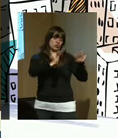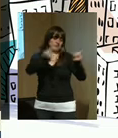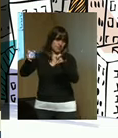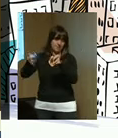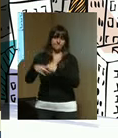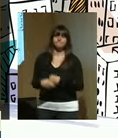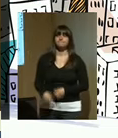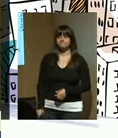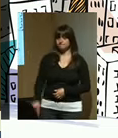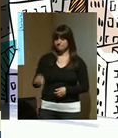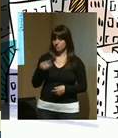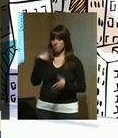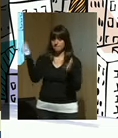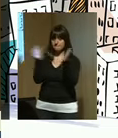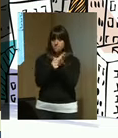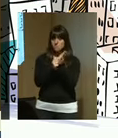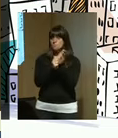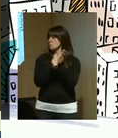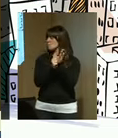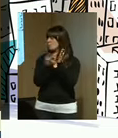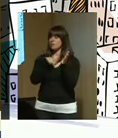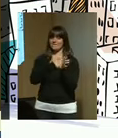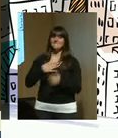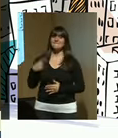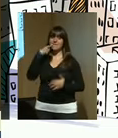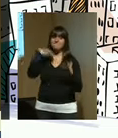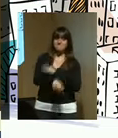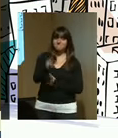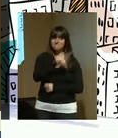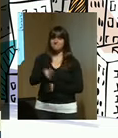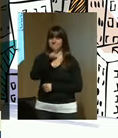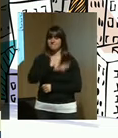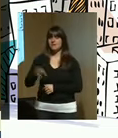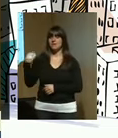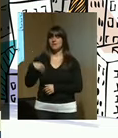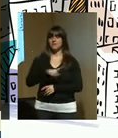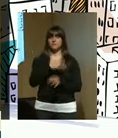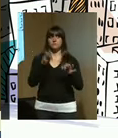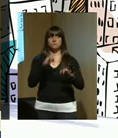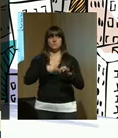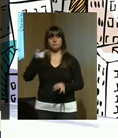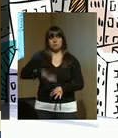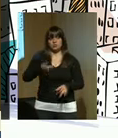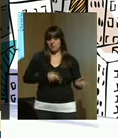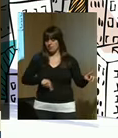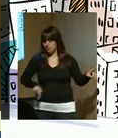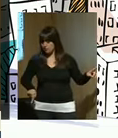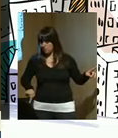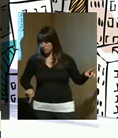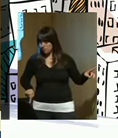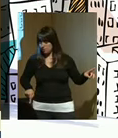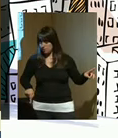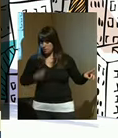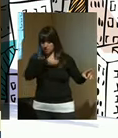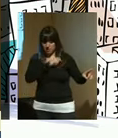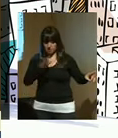Y eso es uno de los puntos que yo quiero remarcar, que esa es la importancia, que tal vez acá no sé sinceramente